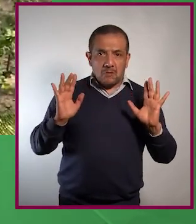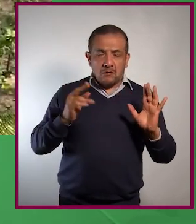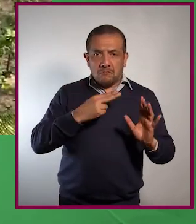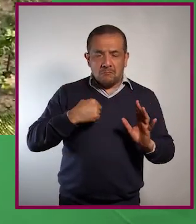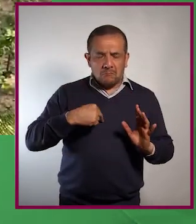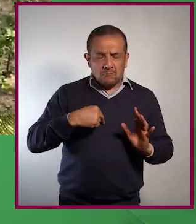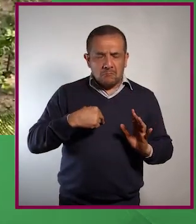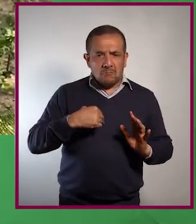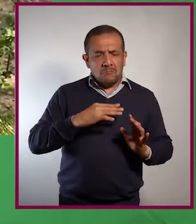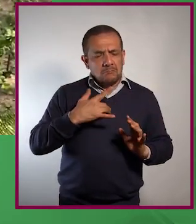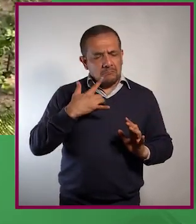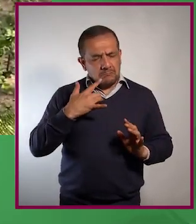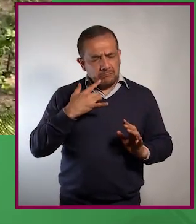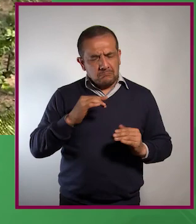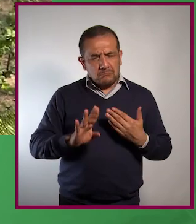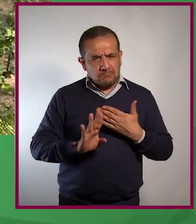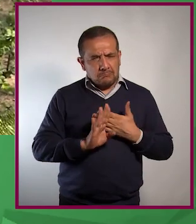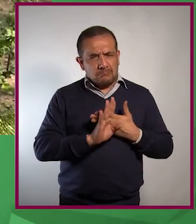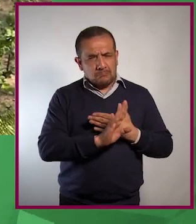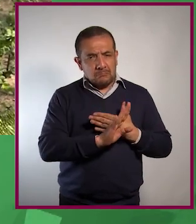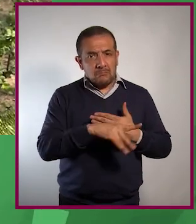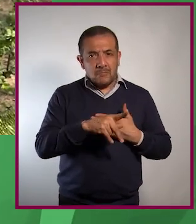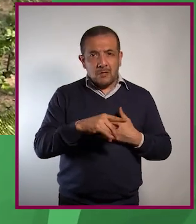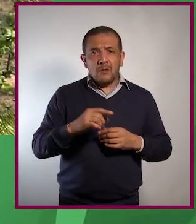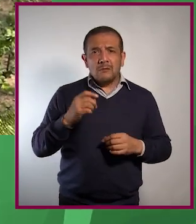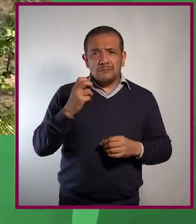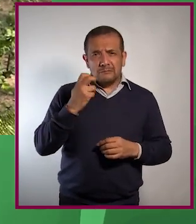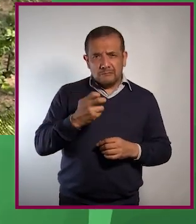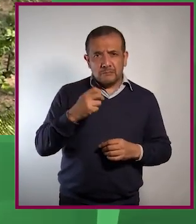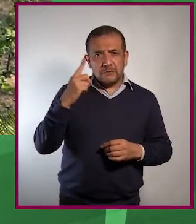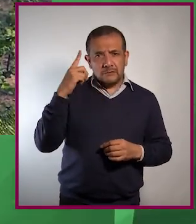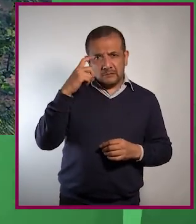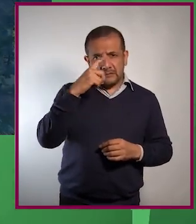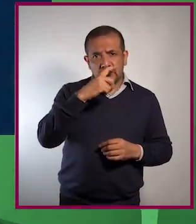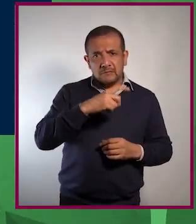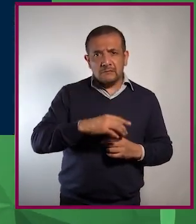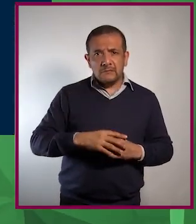de pasarlas, pero es muy difícil.